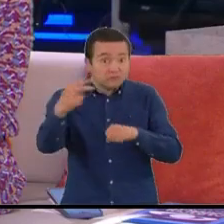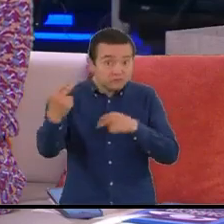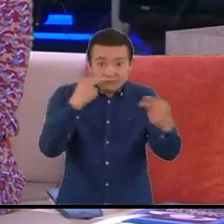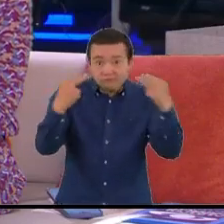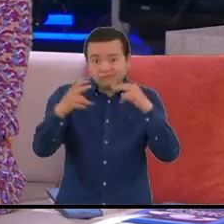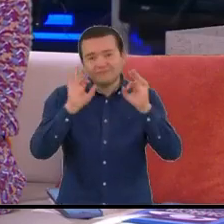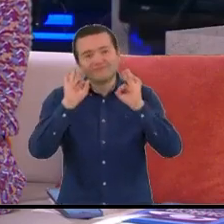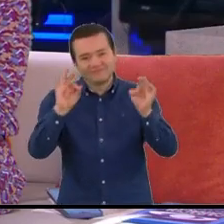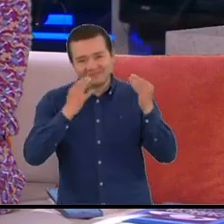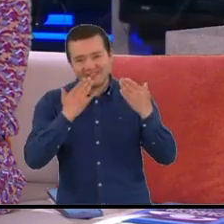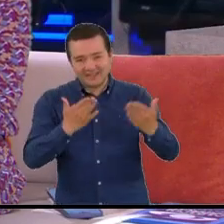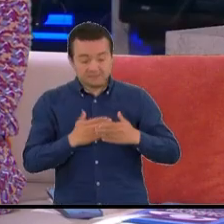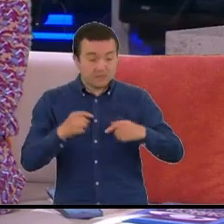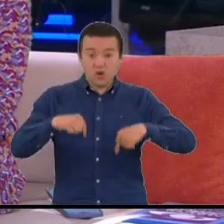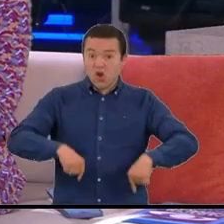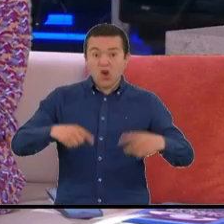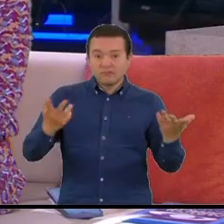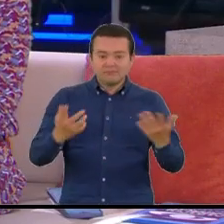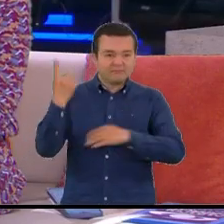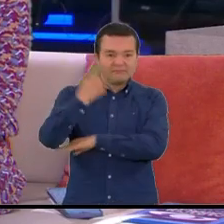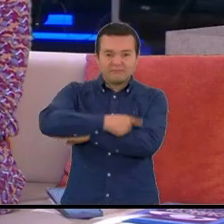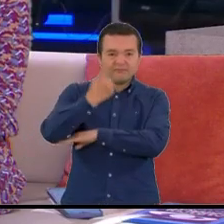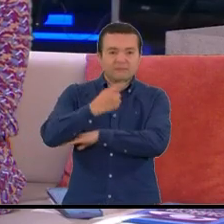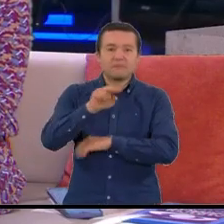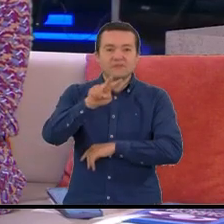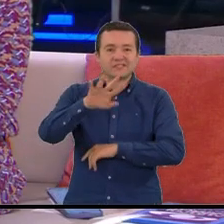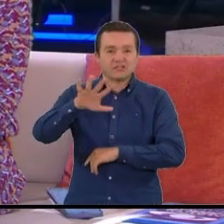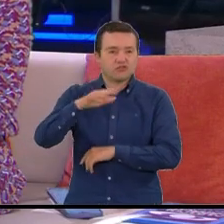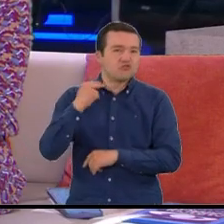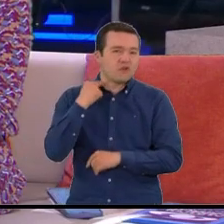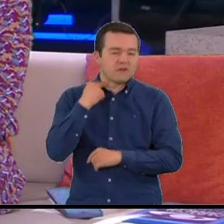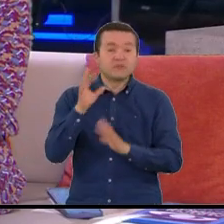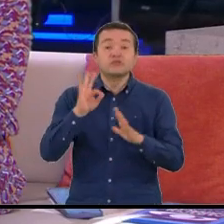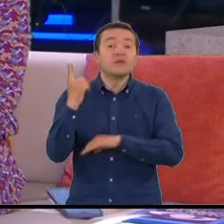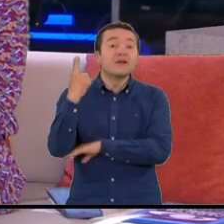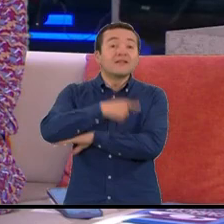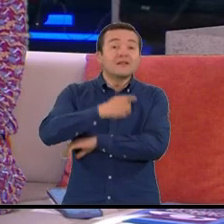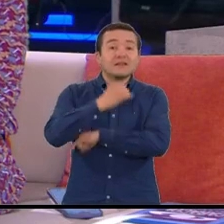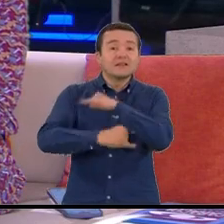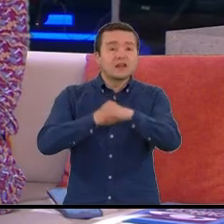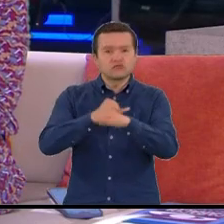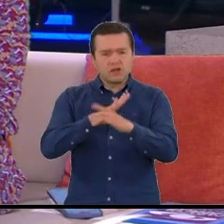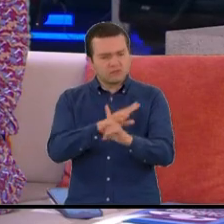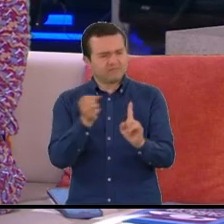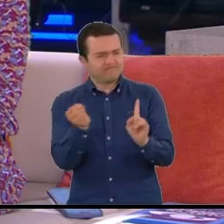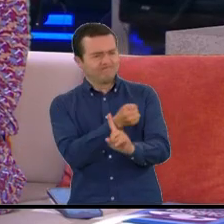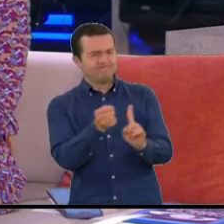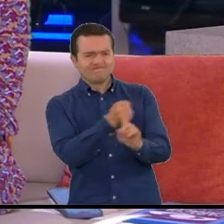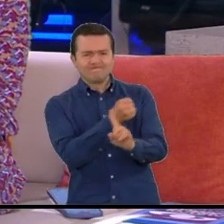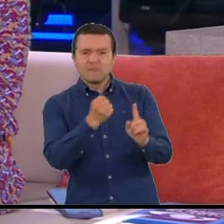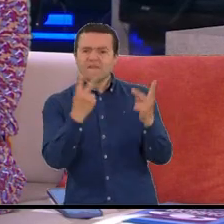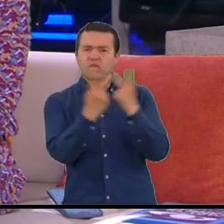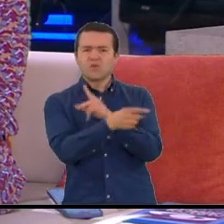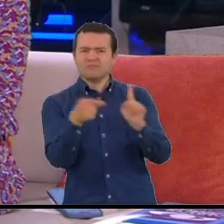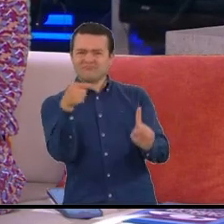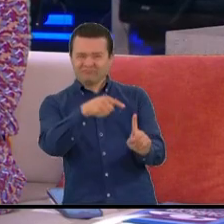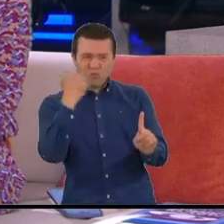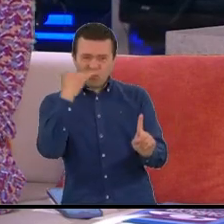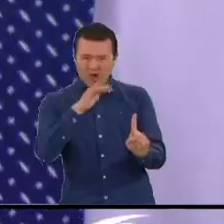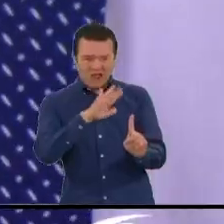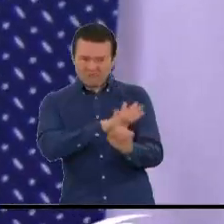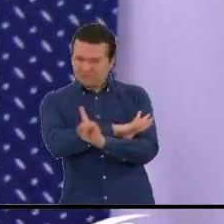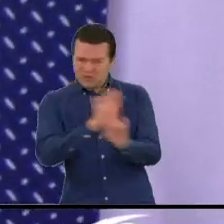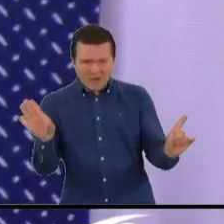Hoy, 25 de noviembre, se conmemora el Día Internacional de la Eliminación de la Violencia contra la Mujer. Y desde Noticias